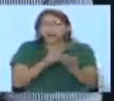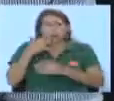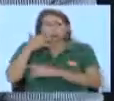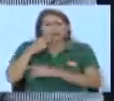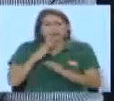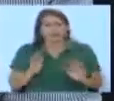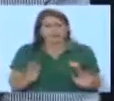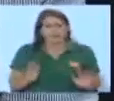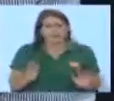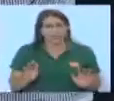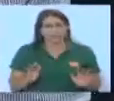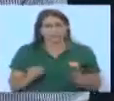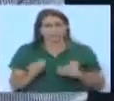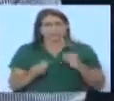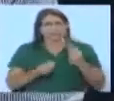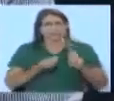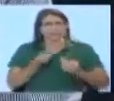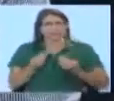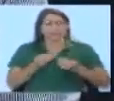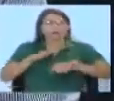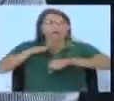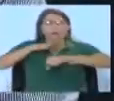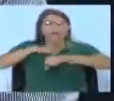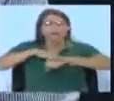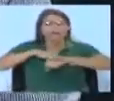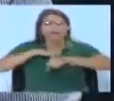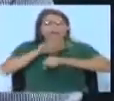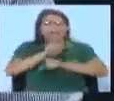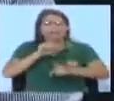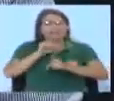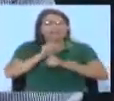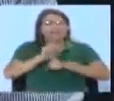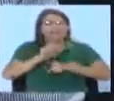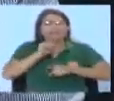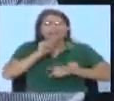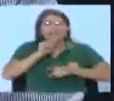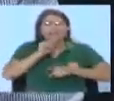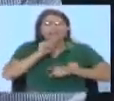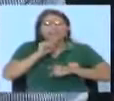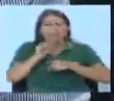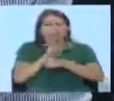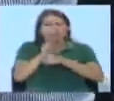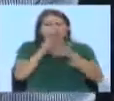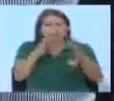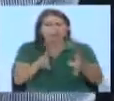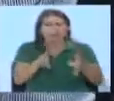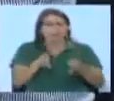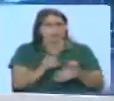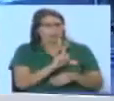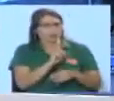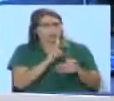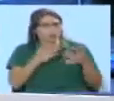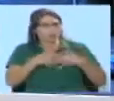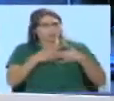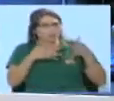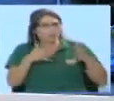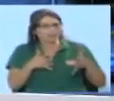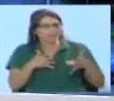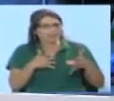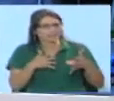patético es de que el culpable de esta situación es el operador. Perdón, el usuario. El usuario, no los operadores. Y no los operadores. Sí,